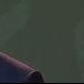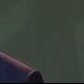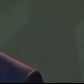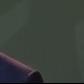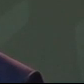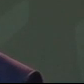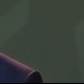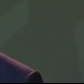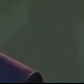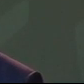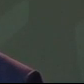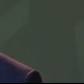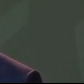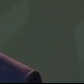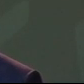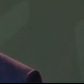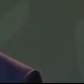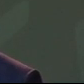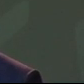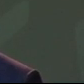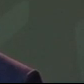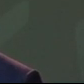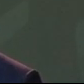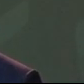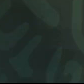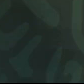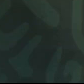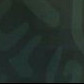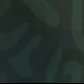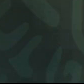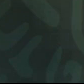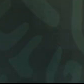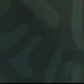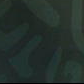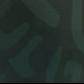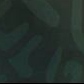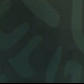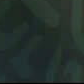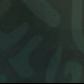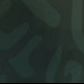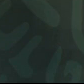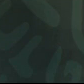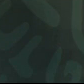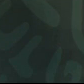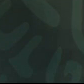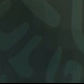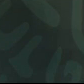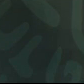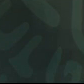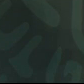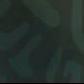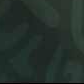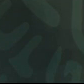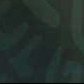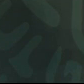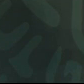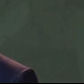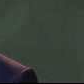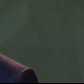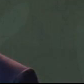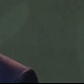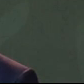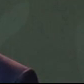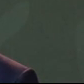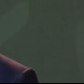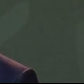2 penales más en el Estado de México, uno en Ixtlahuaca y otro en Otumba, que nos van a permitir incrementar